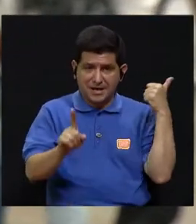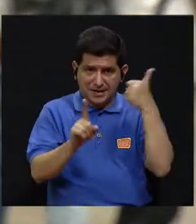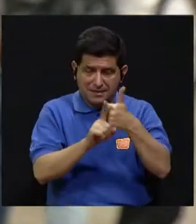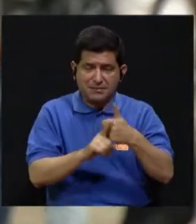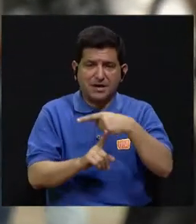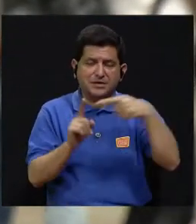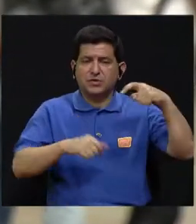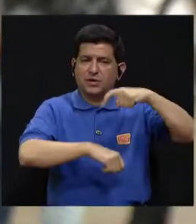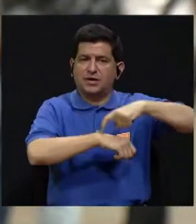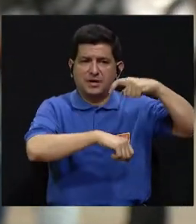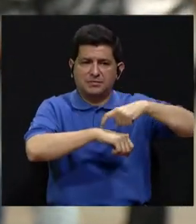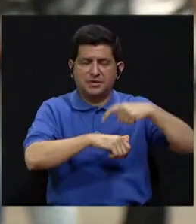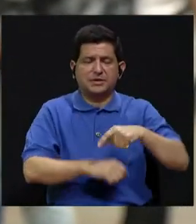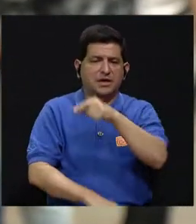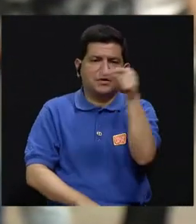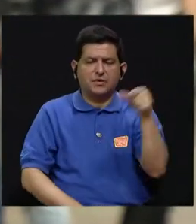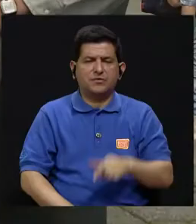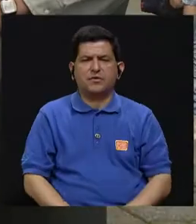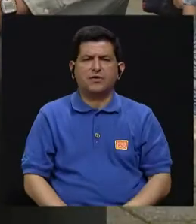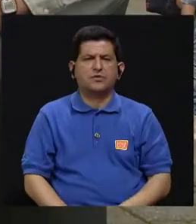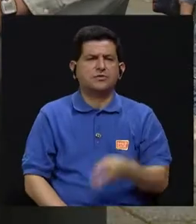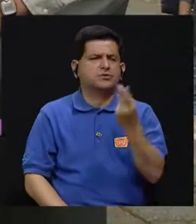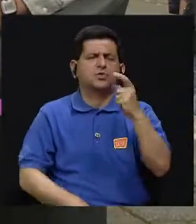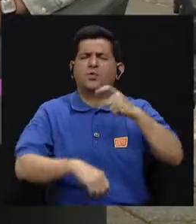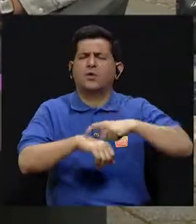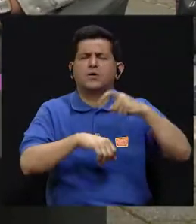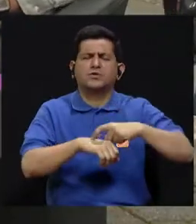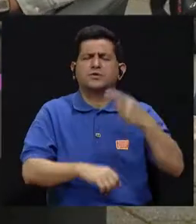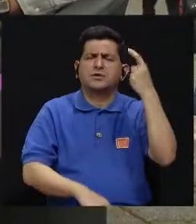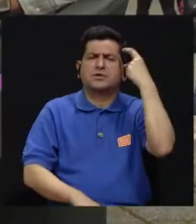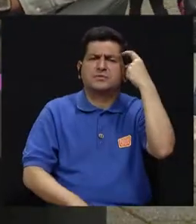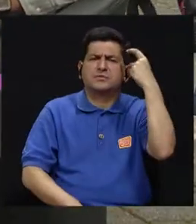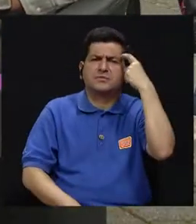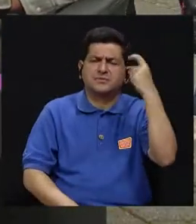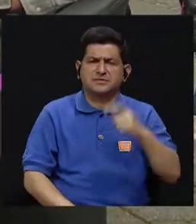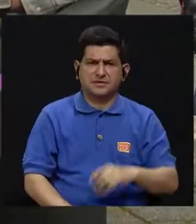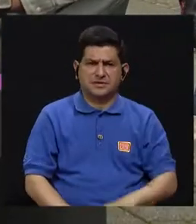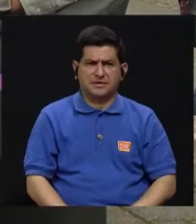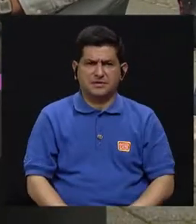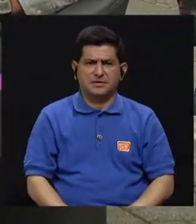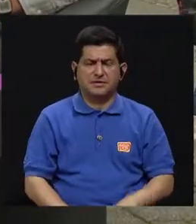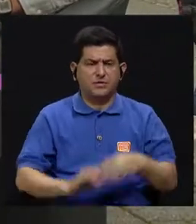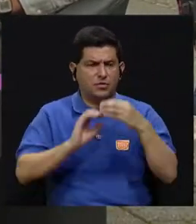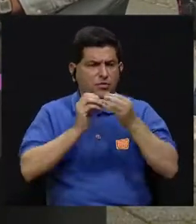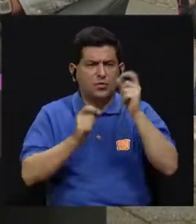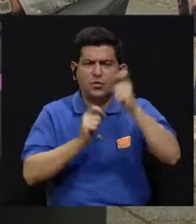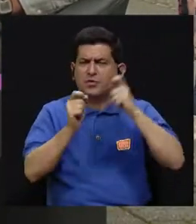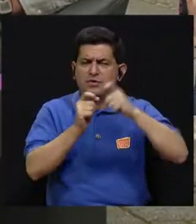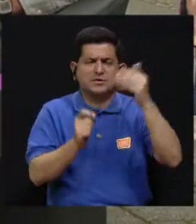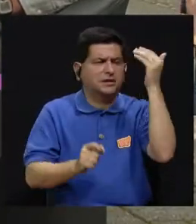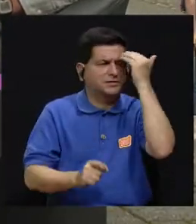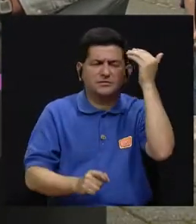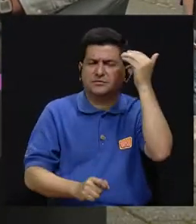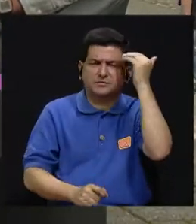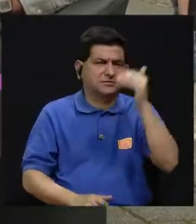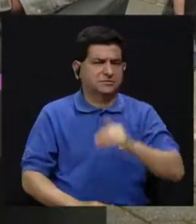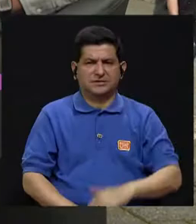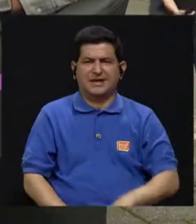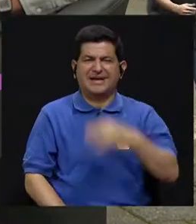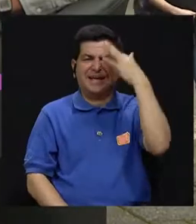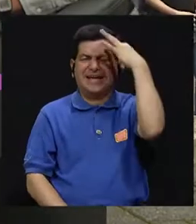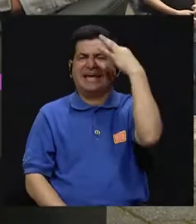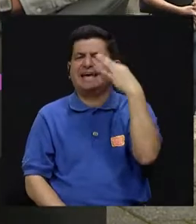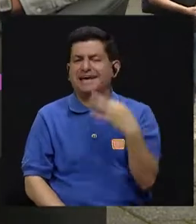impacto a mediano plazo en nuestros ríos. ¿Para cuánto tiempo se tiene planeado? El dato exacto no lo